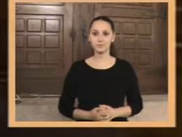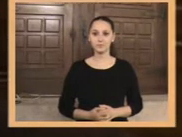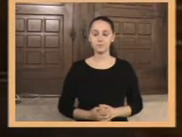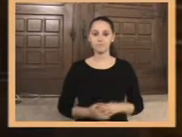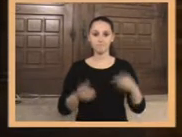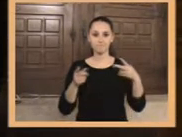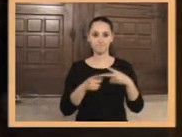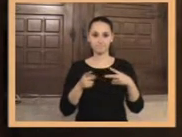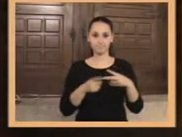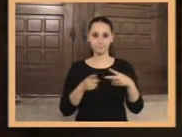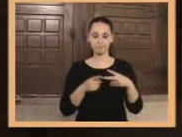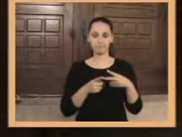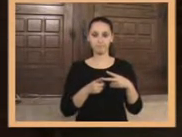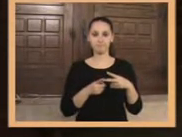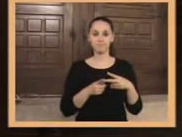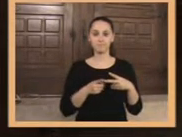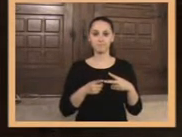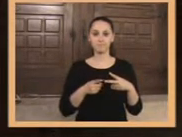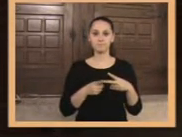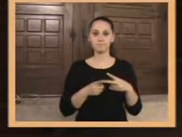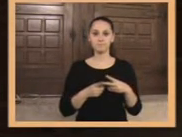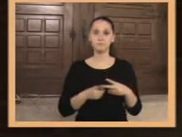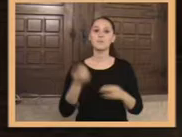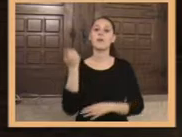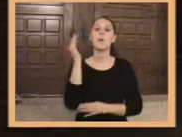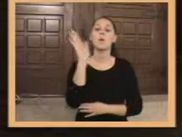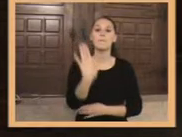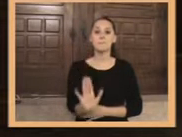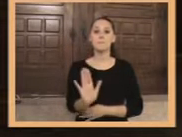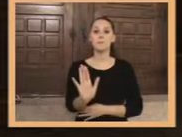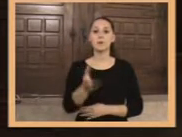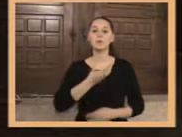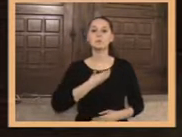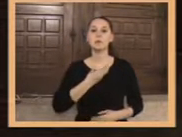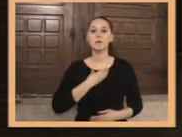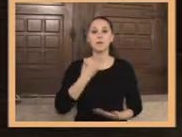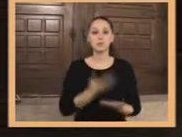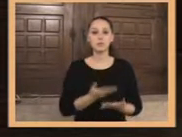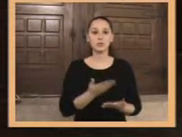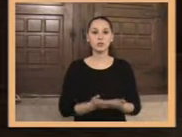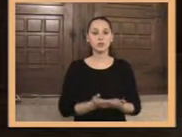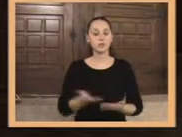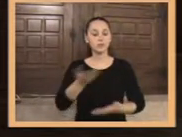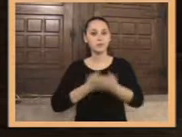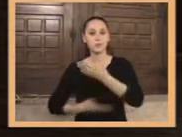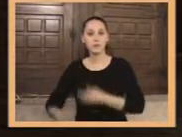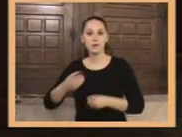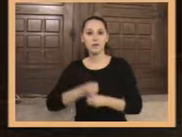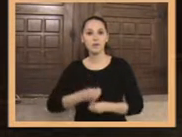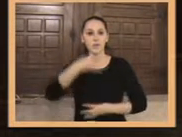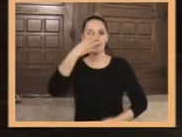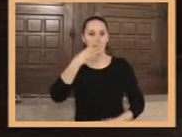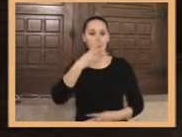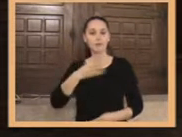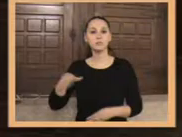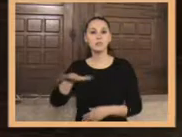El segundo punto del orden del día, vamos a la propuesta de Alcaldía para la solicitud al Ministerio de Hacienda y Administración Pública de cesión gratuita del